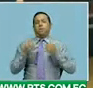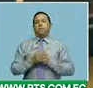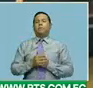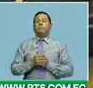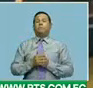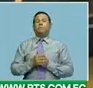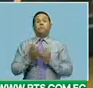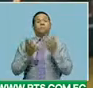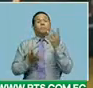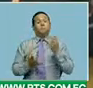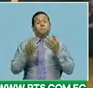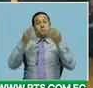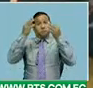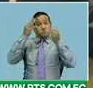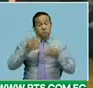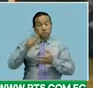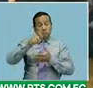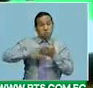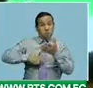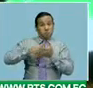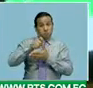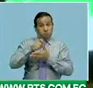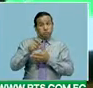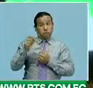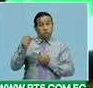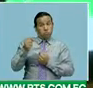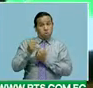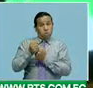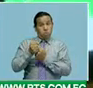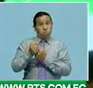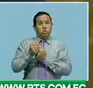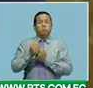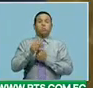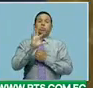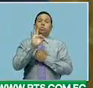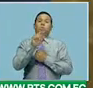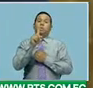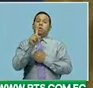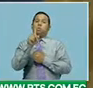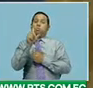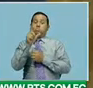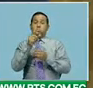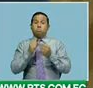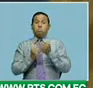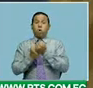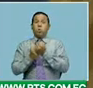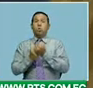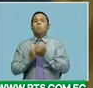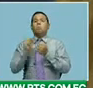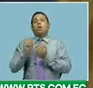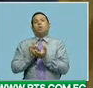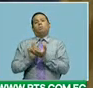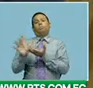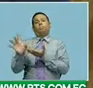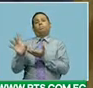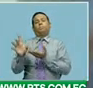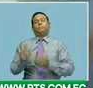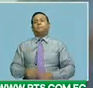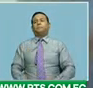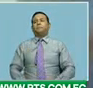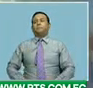pleno el juicio político, serán necesarios 91 votos para destituir a la funcionaria. Informó Carolina